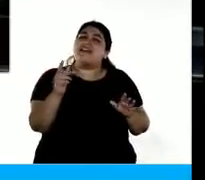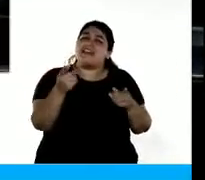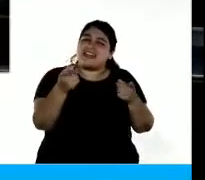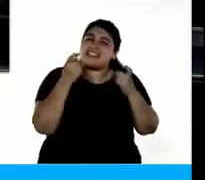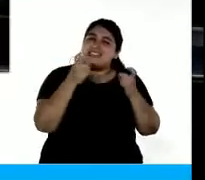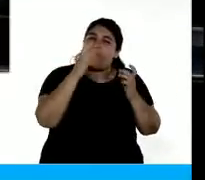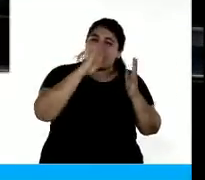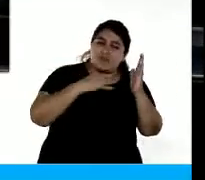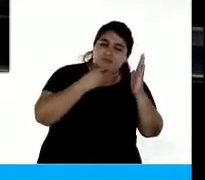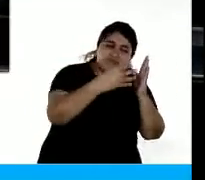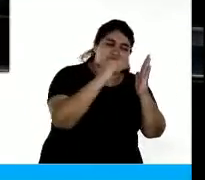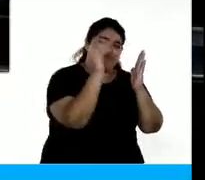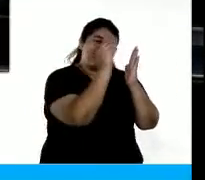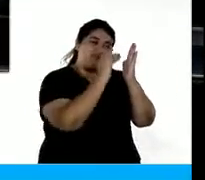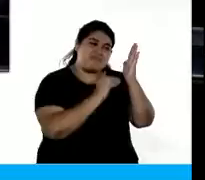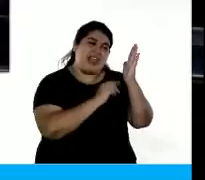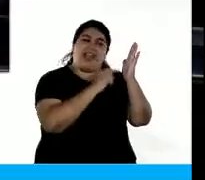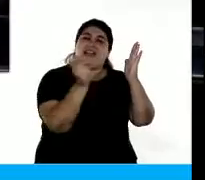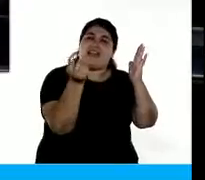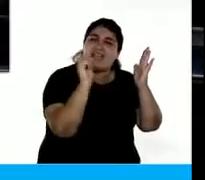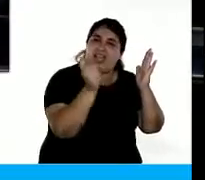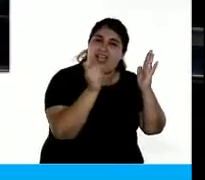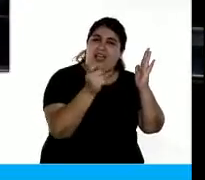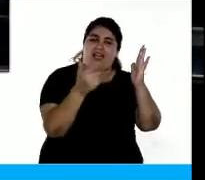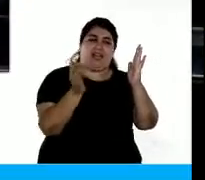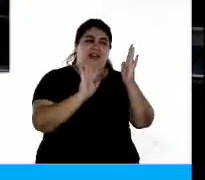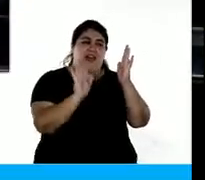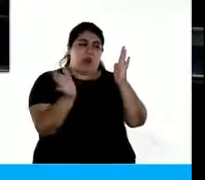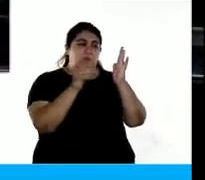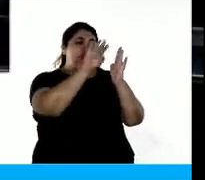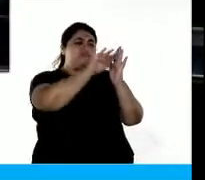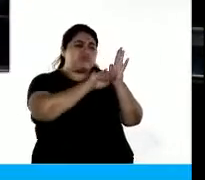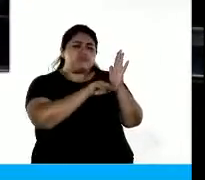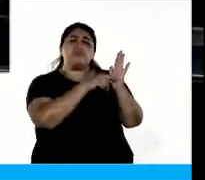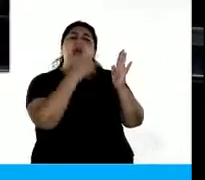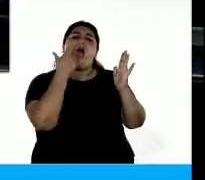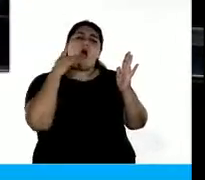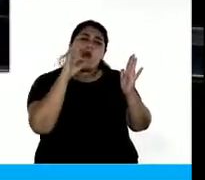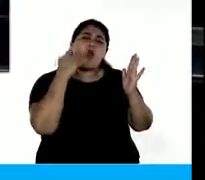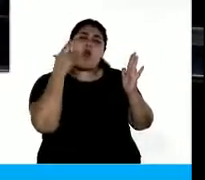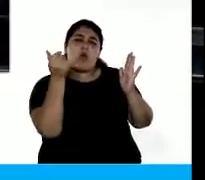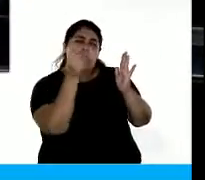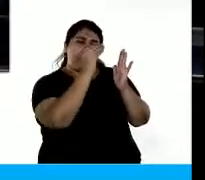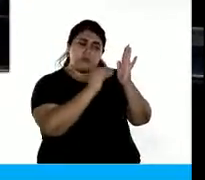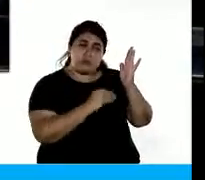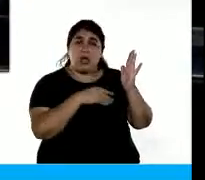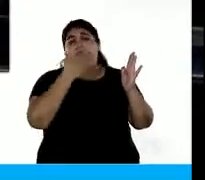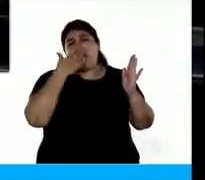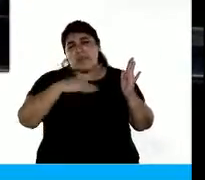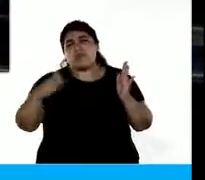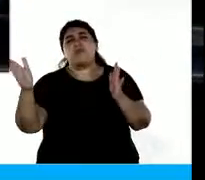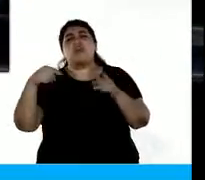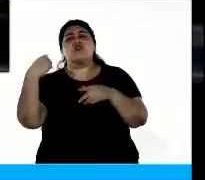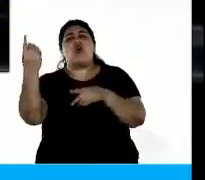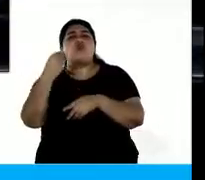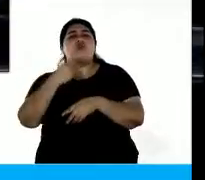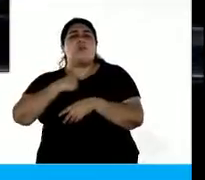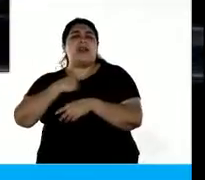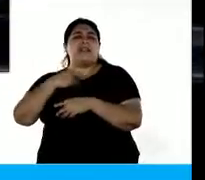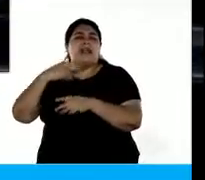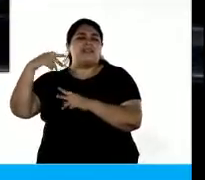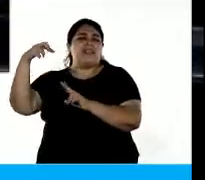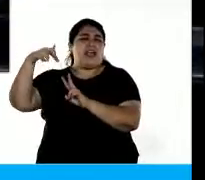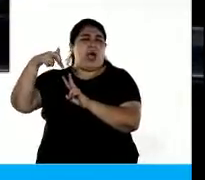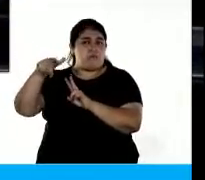transparente fijar prioridades empezar por los abuelos y después si seguir por los militantes de la cámpora también porque no si son